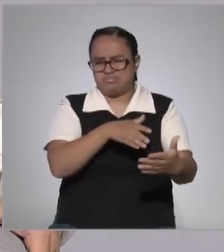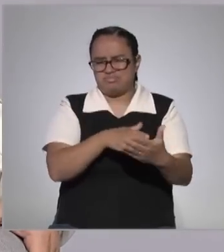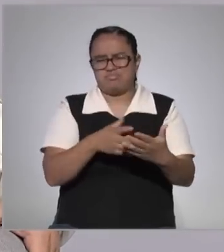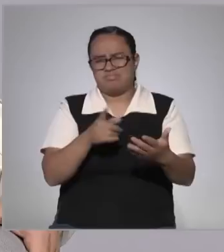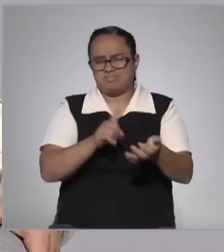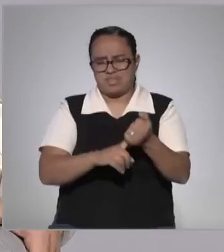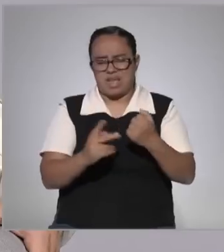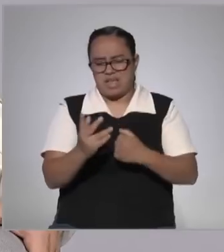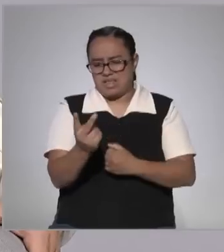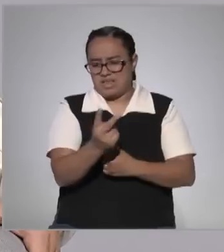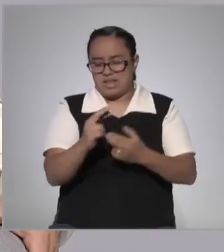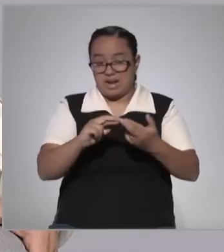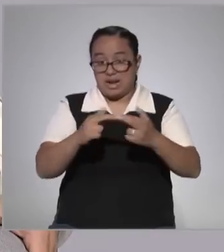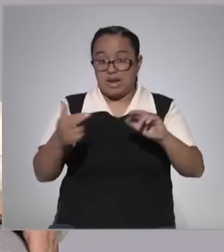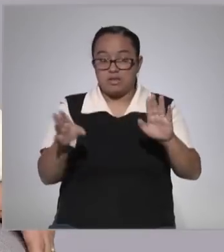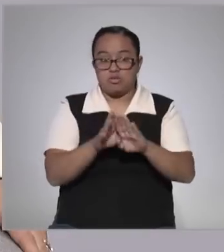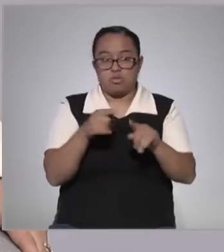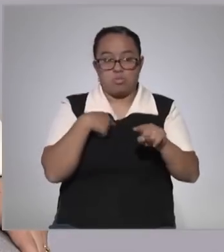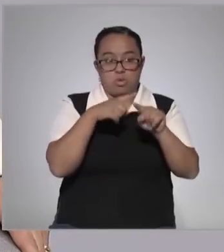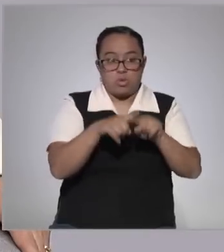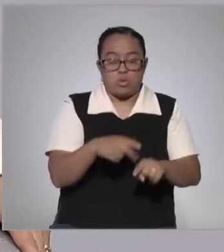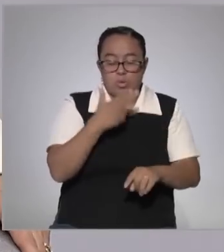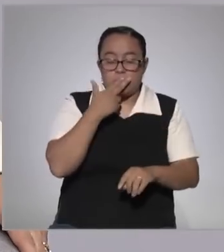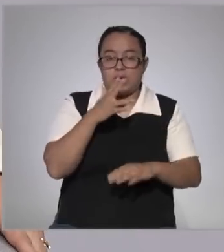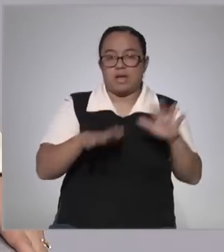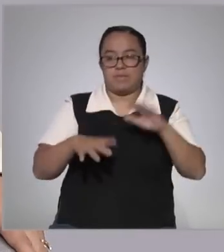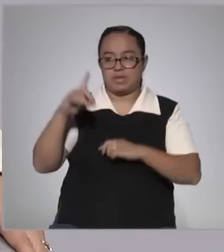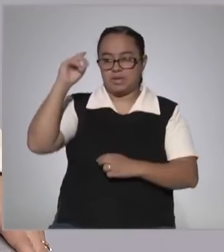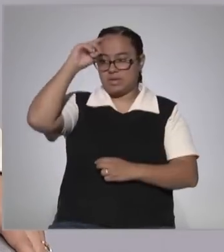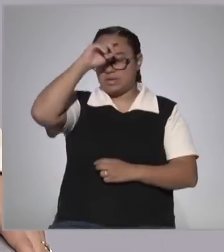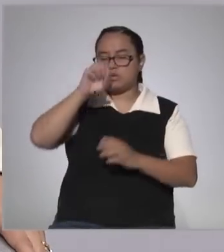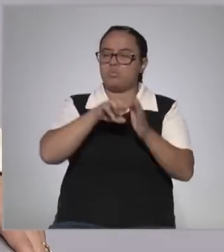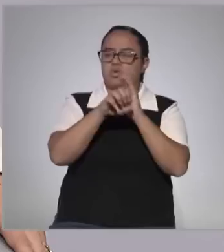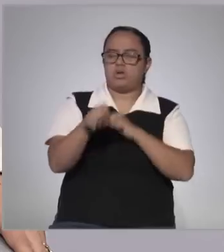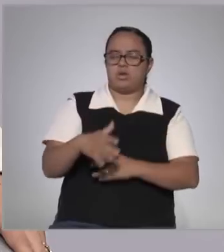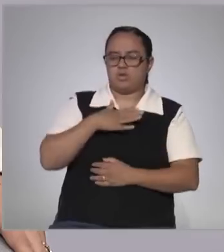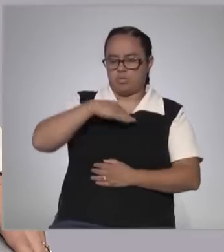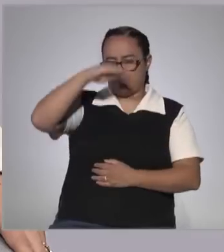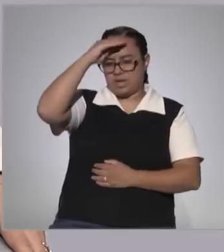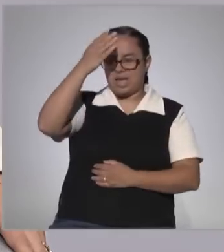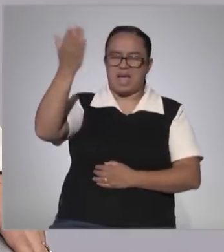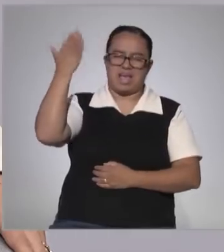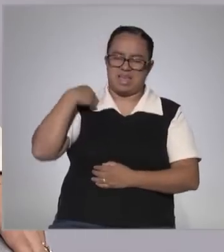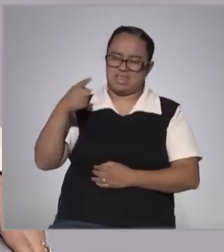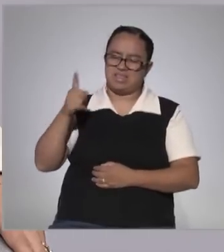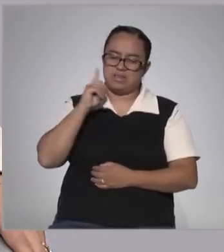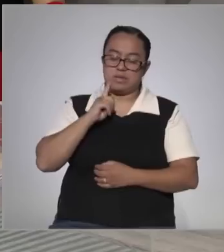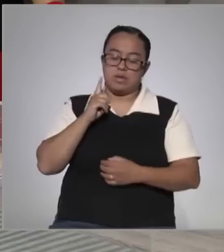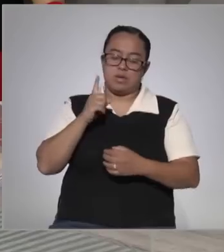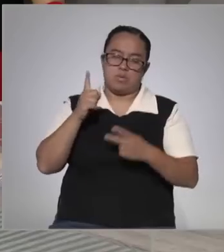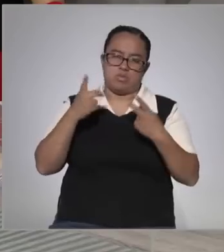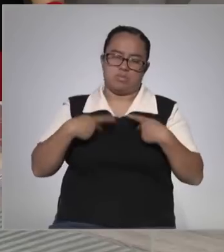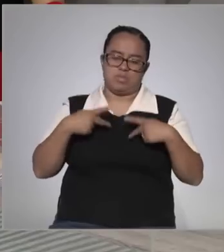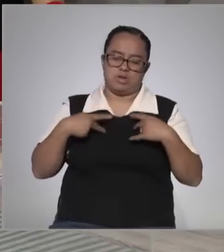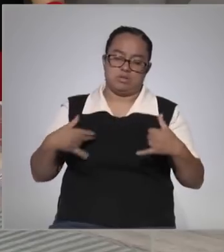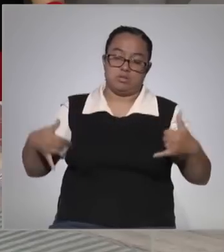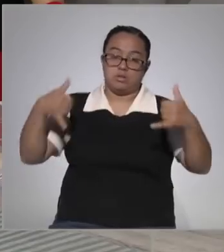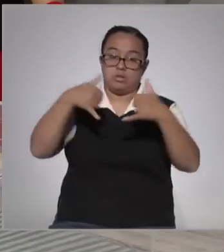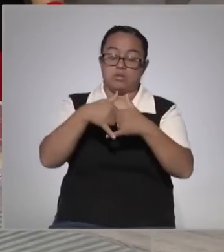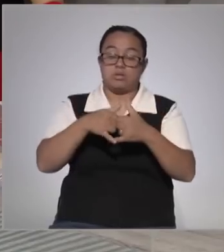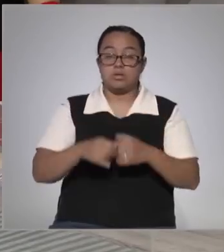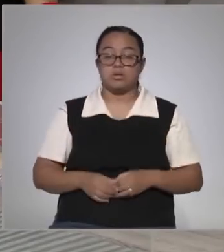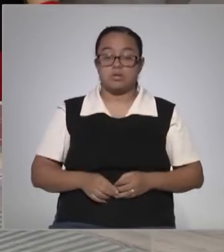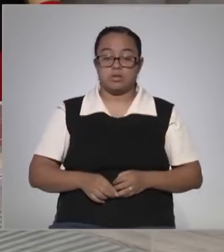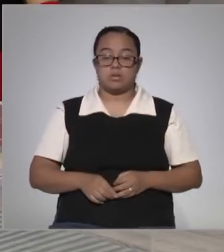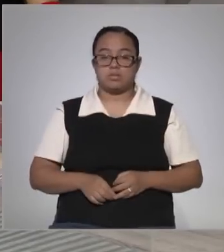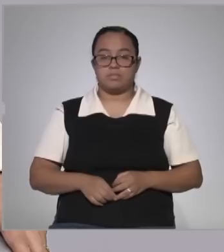relaciones codependientes. Pensaba en la persona que hablaba y decía que